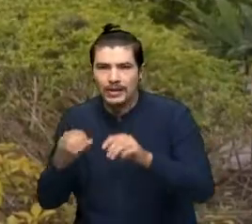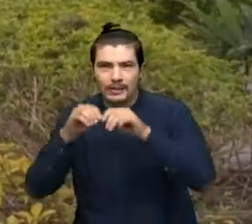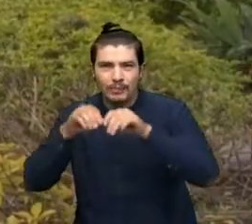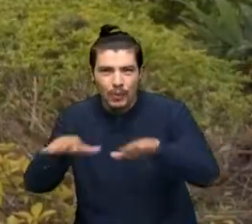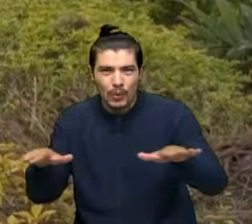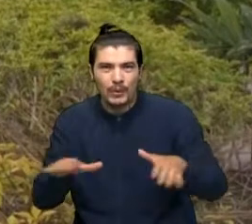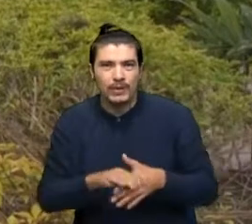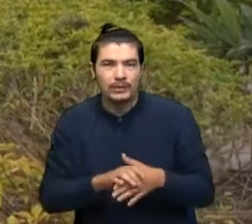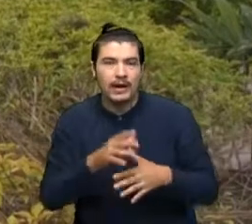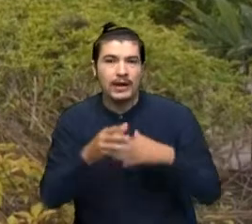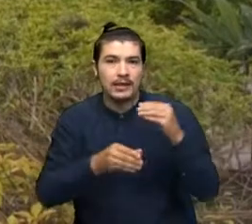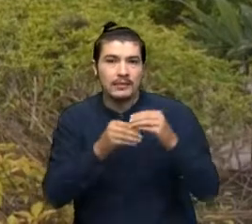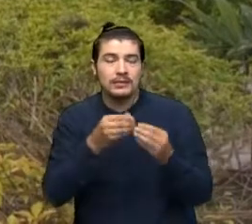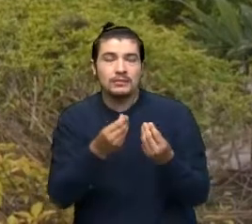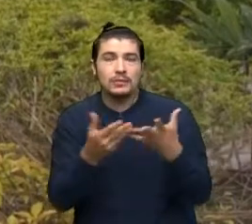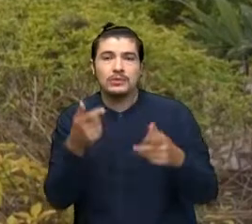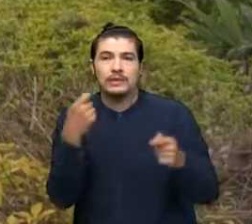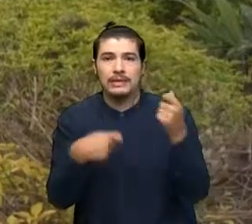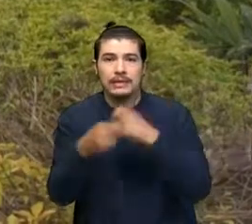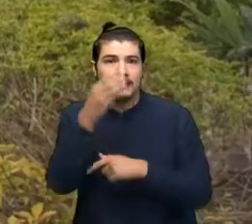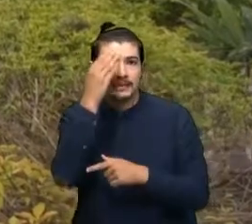en aumento en esta región del país.